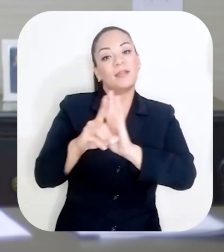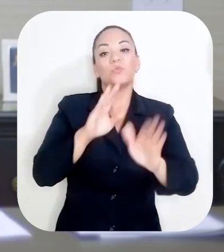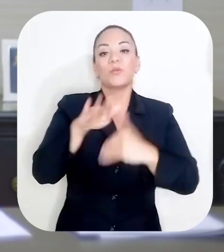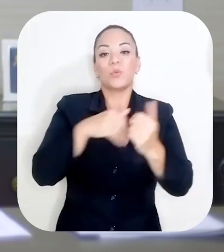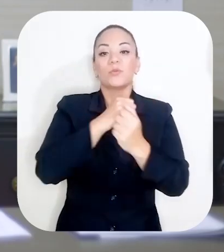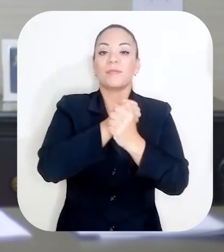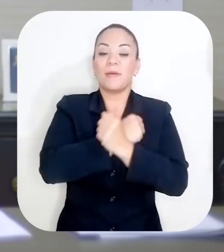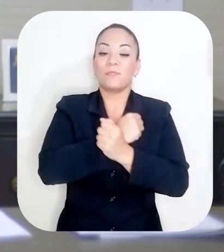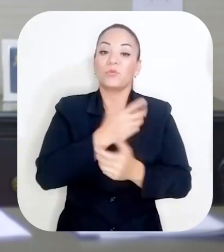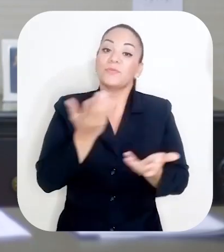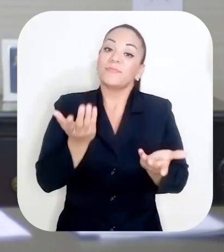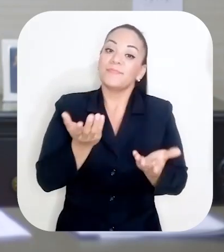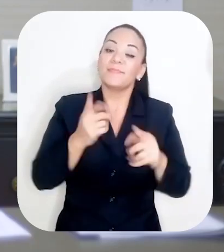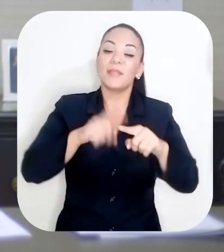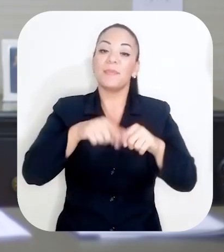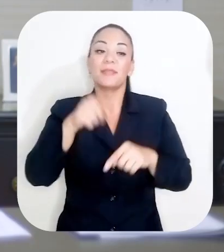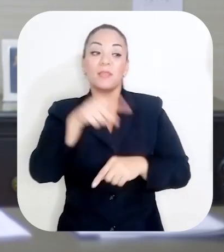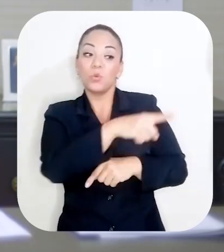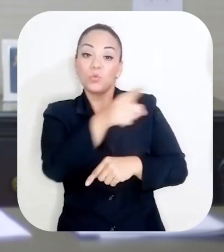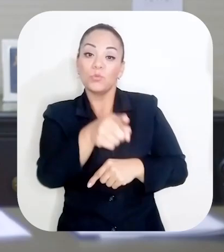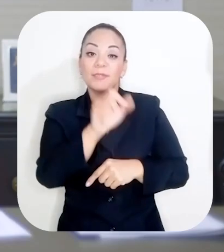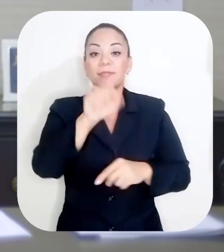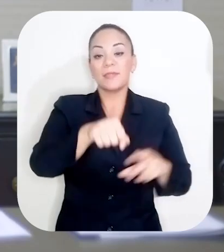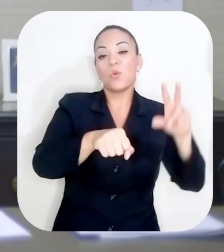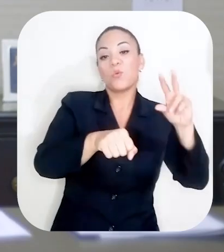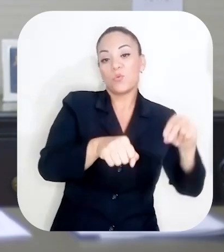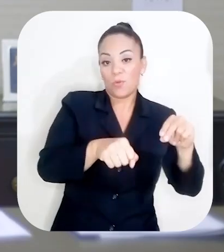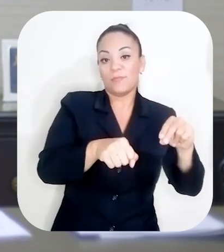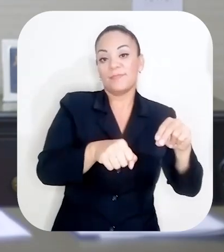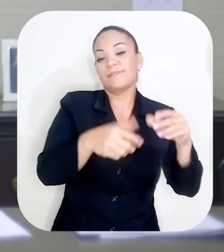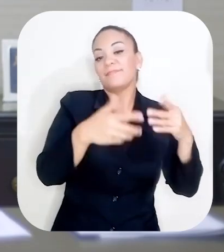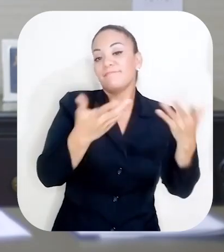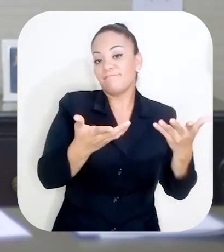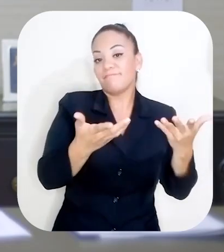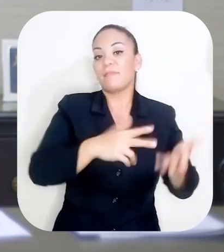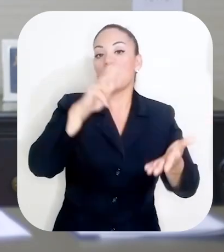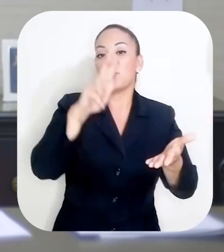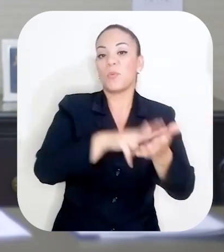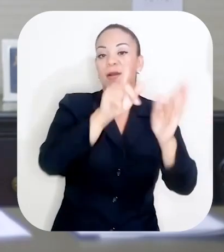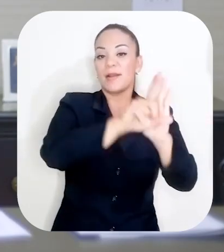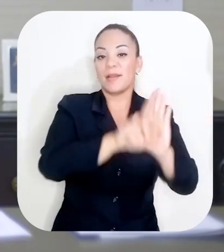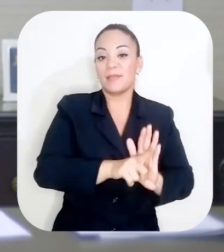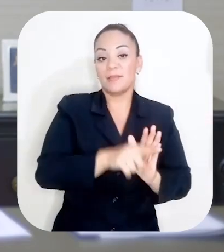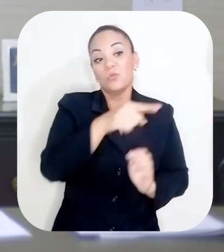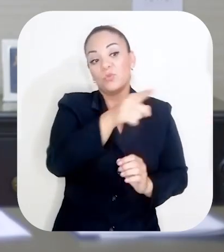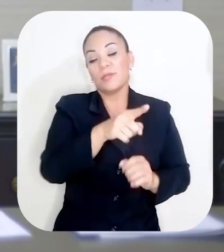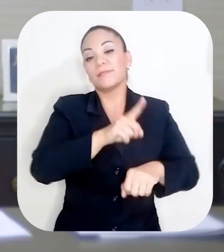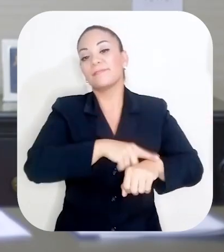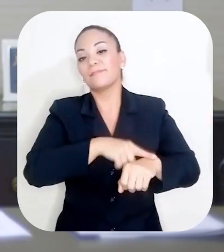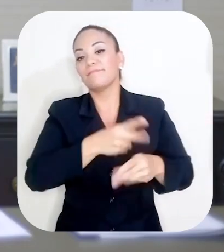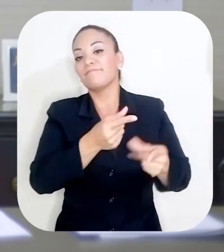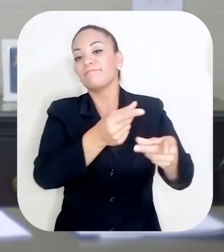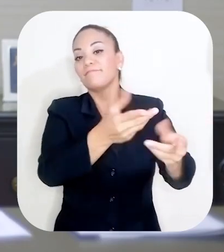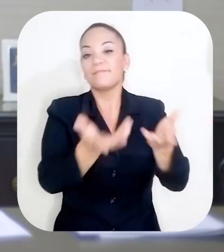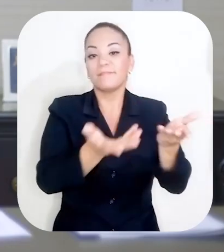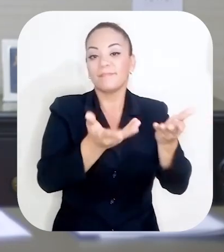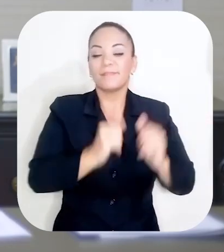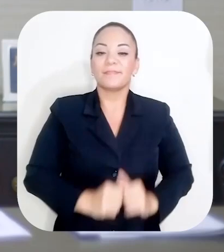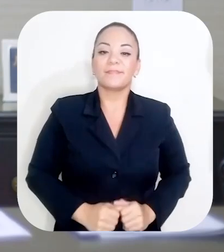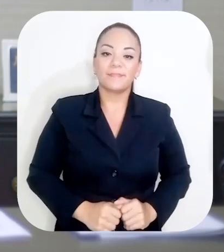de si van o no van a pasar esas leyes y A qué velocidad lo van a hacer